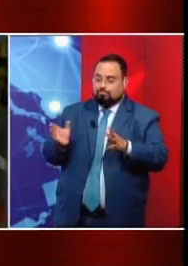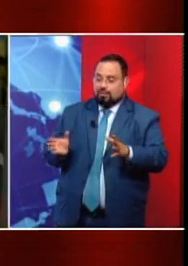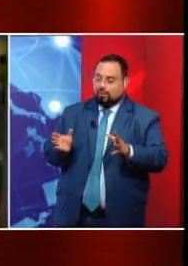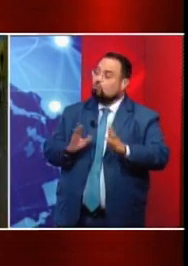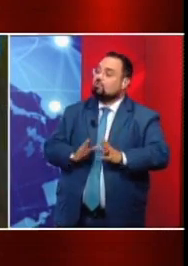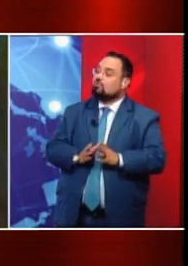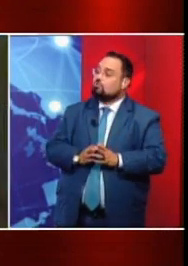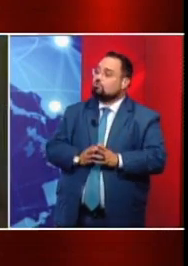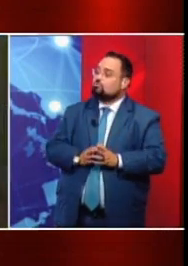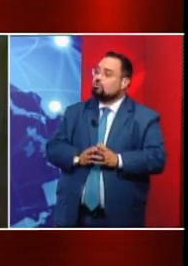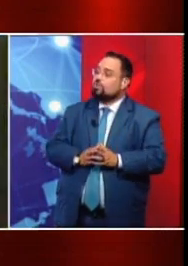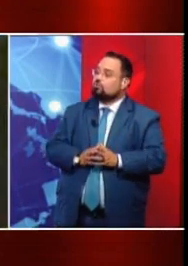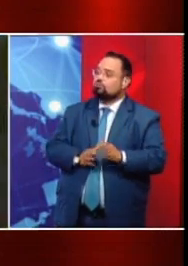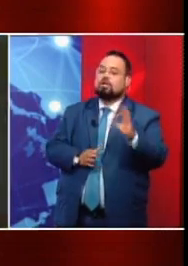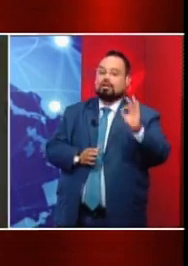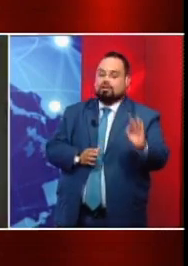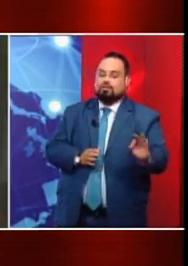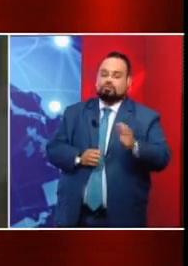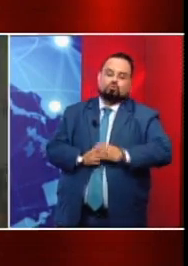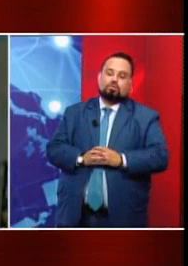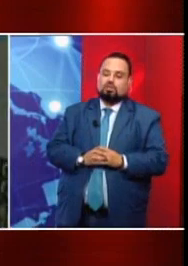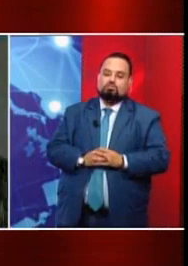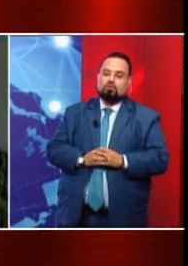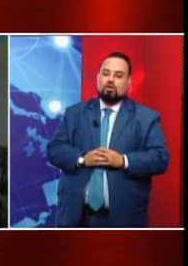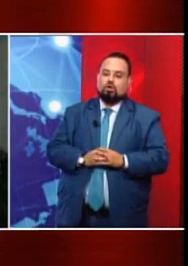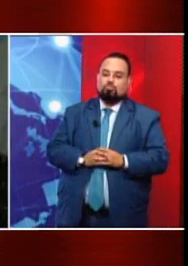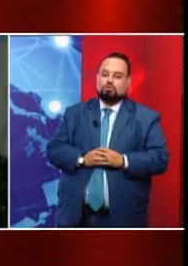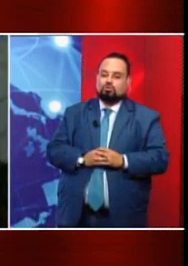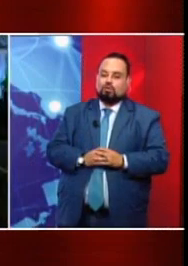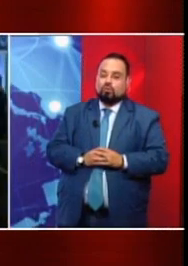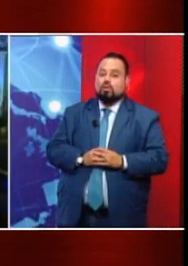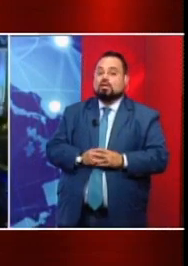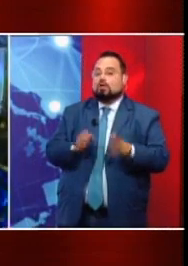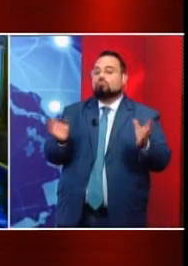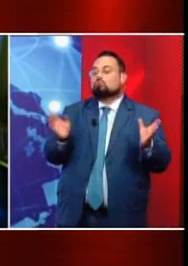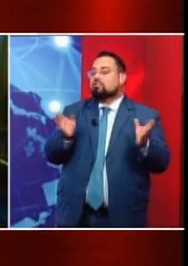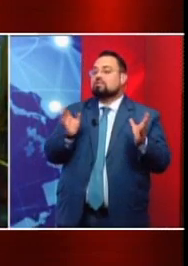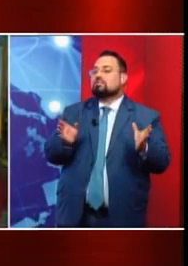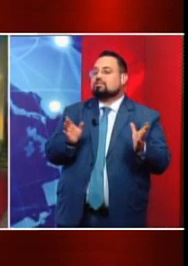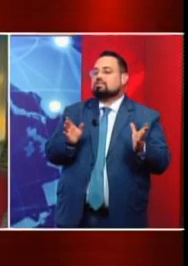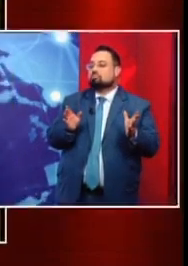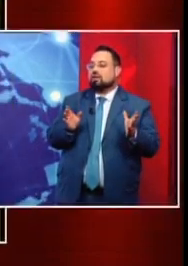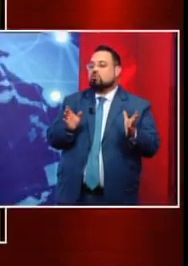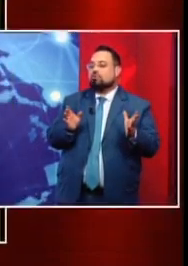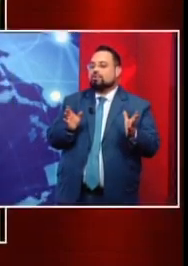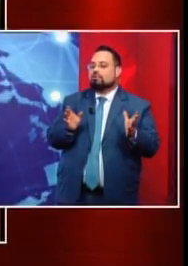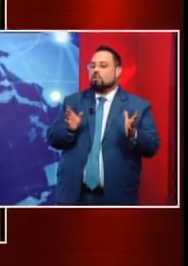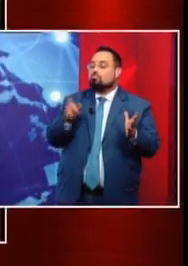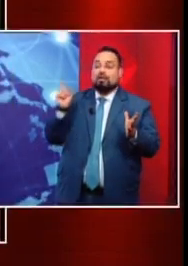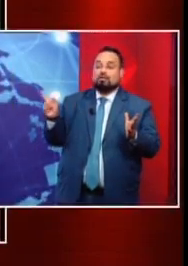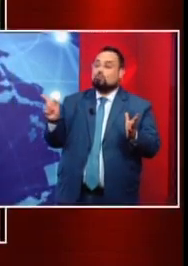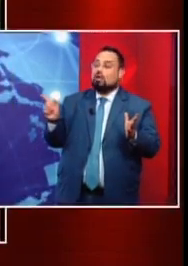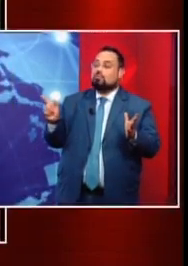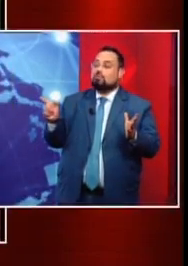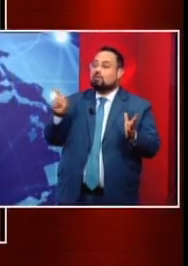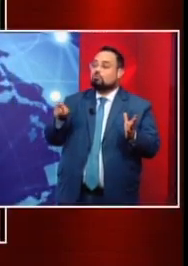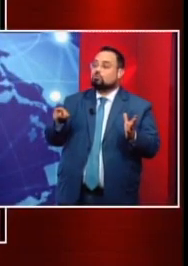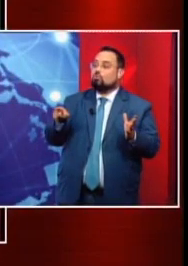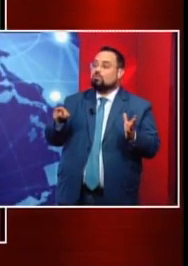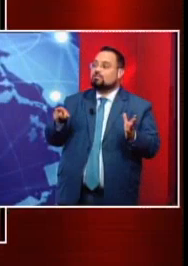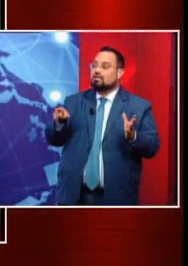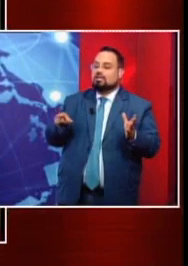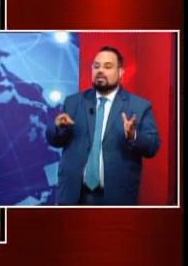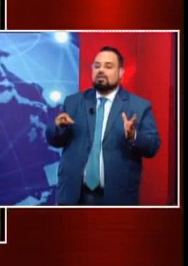futuro, particularmente los dos proyectos que mencionó Andrés Manuel López Obrador, que como tú bien dices, va orientado particularmente